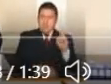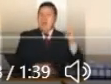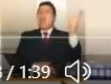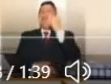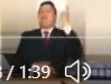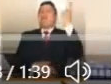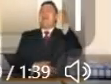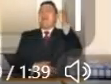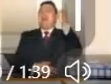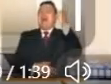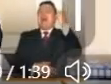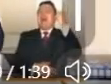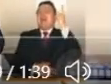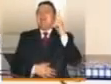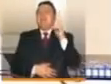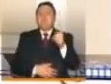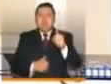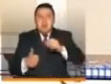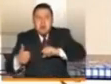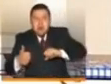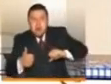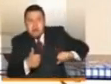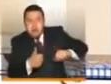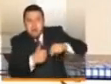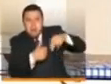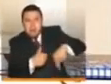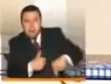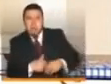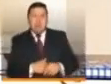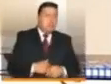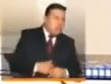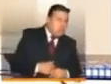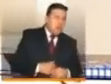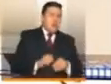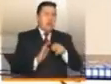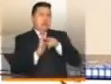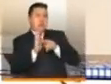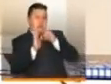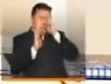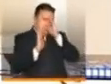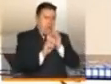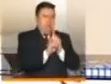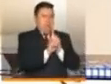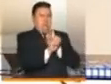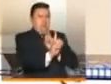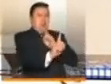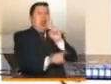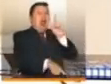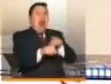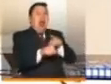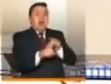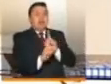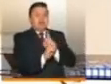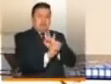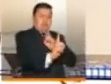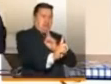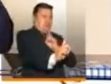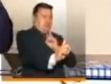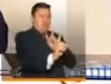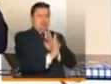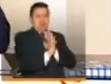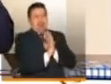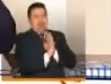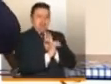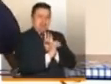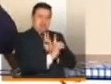generalizado de buen comportamiento ciudadano de aplicación de protocolos de distanciamiento físico donde